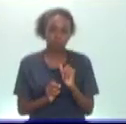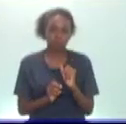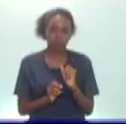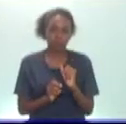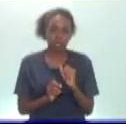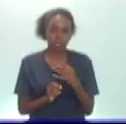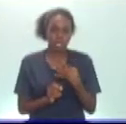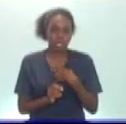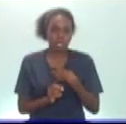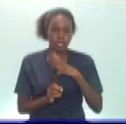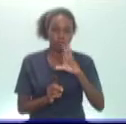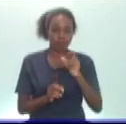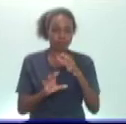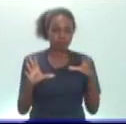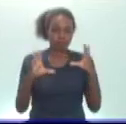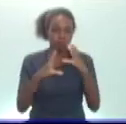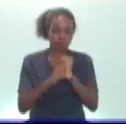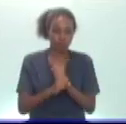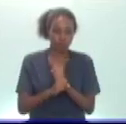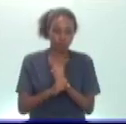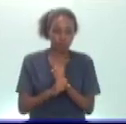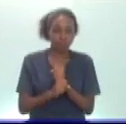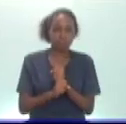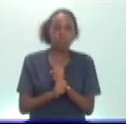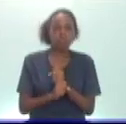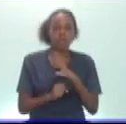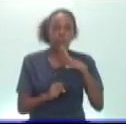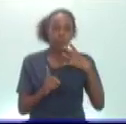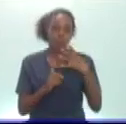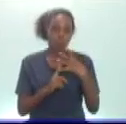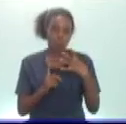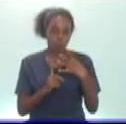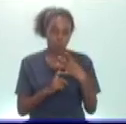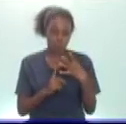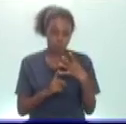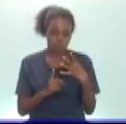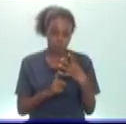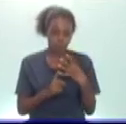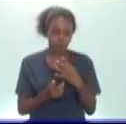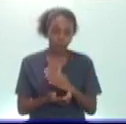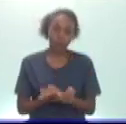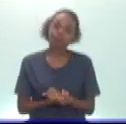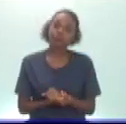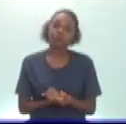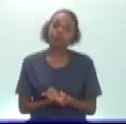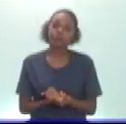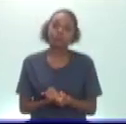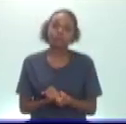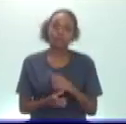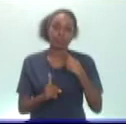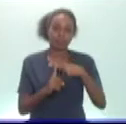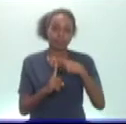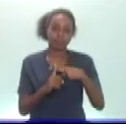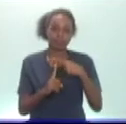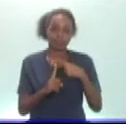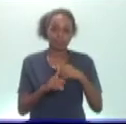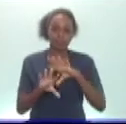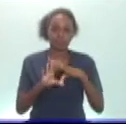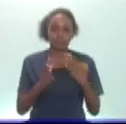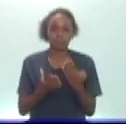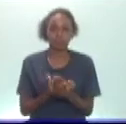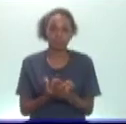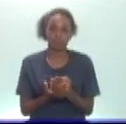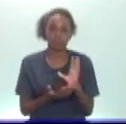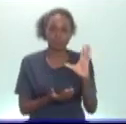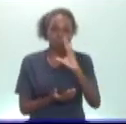productos parciales, entonces pasamos al cuarto paso del cálculo por escrito, que es adicionar estos productos.